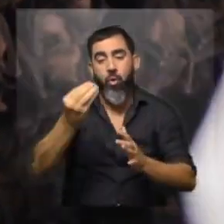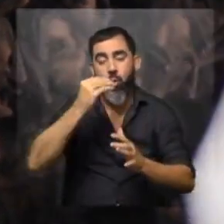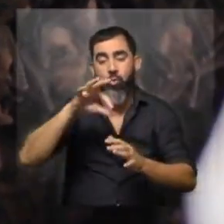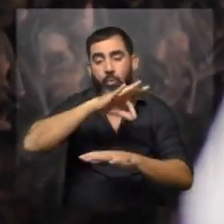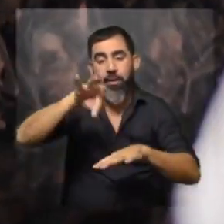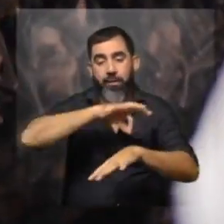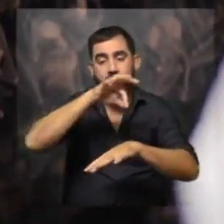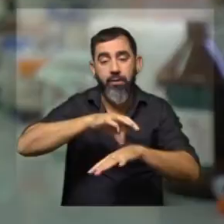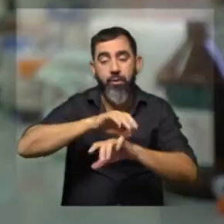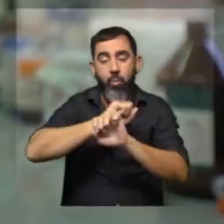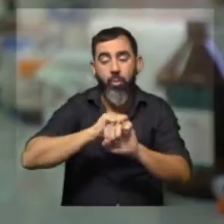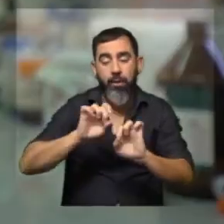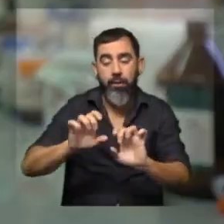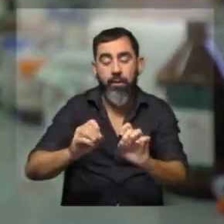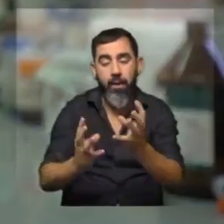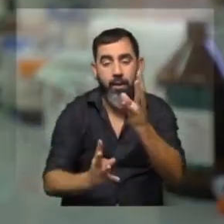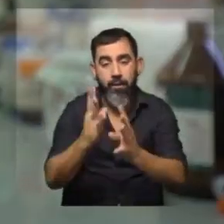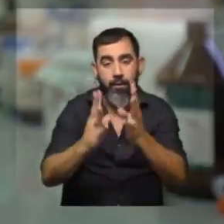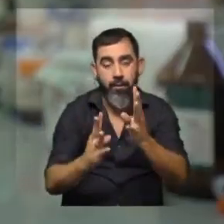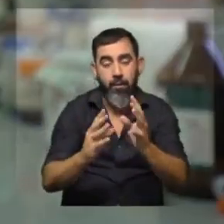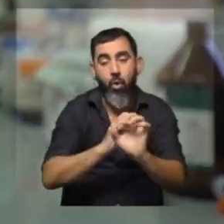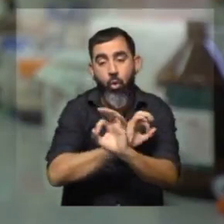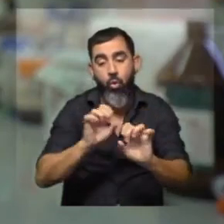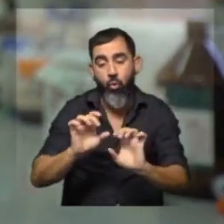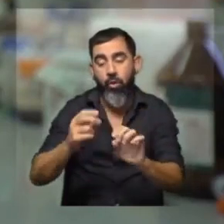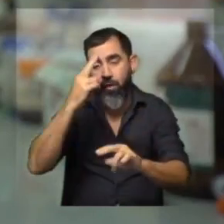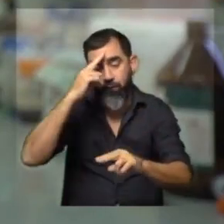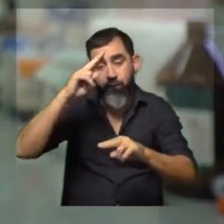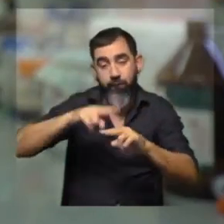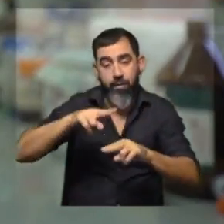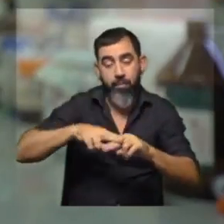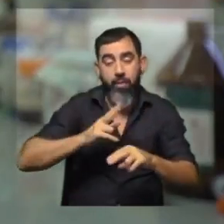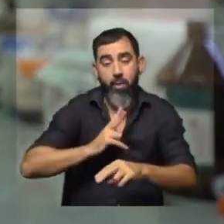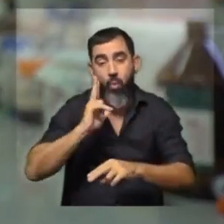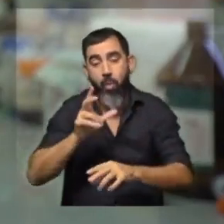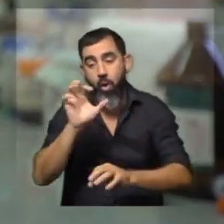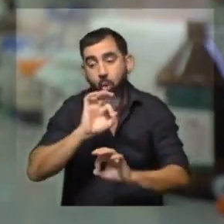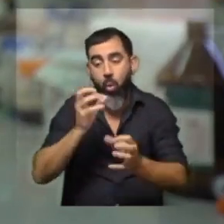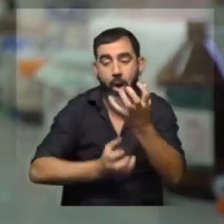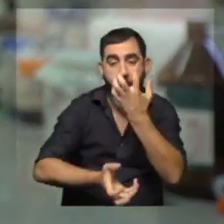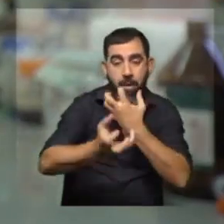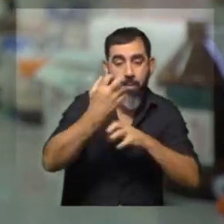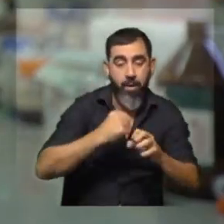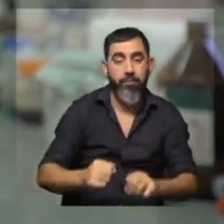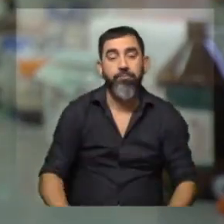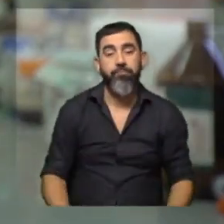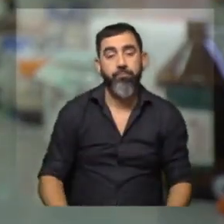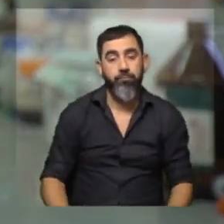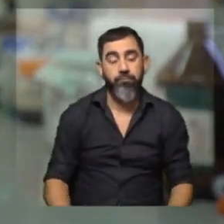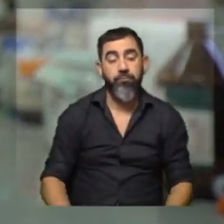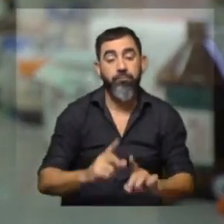ser plagas para cultivos, o que pueden transmitir enfermedades que afectan al humano o animales domésticos. También